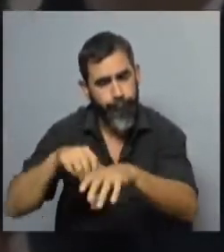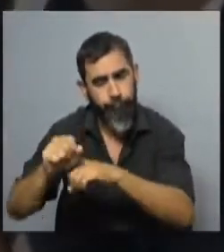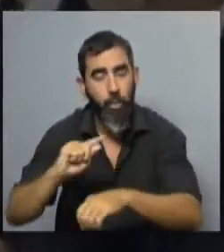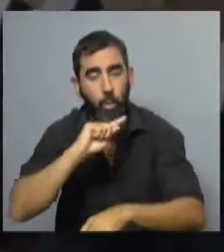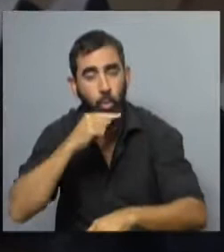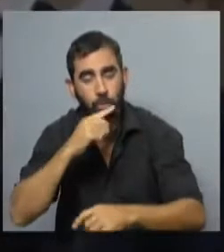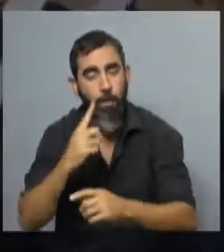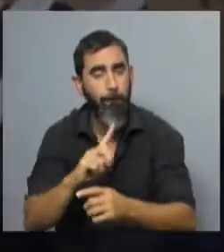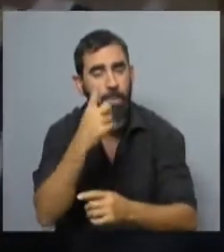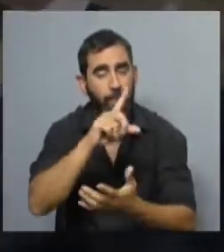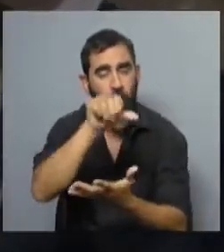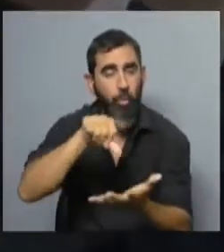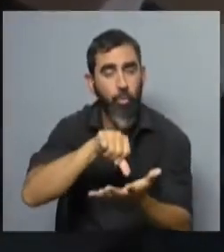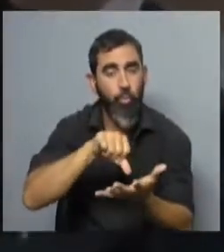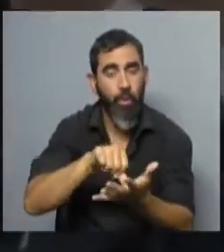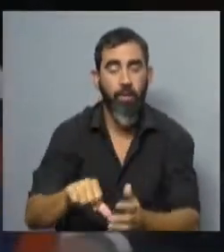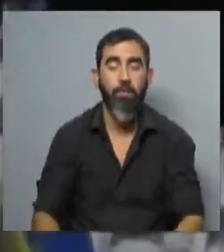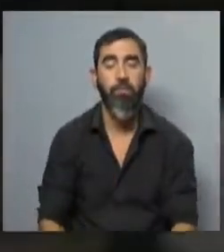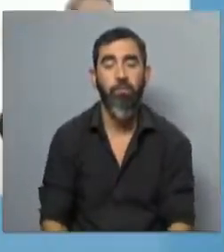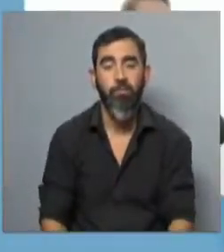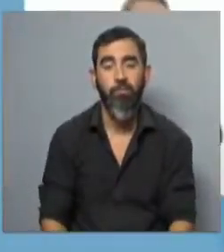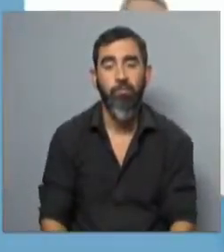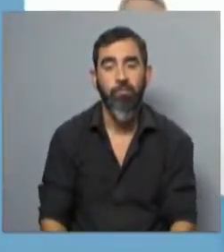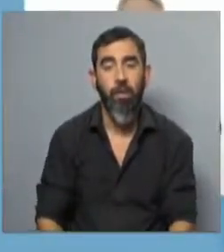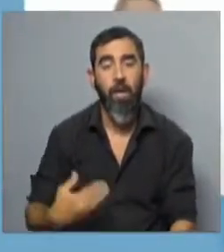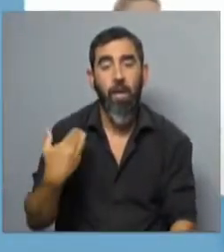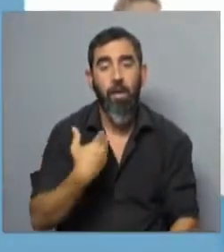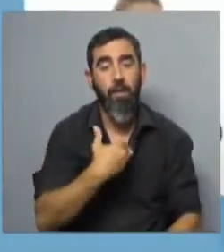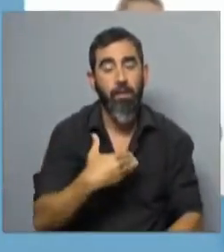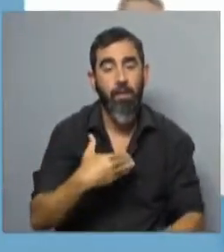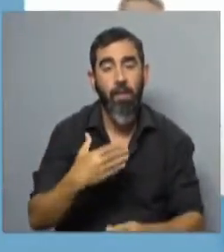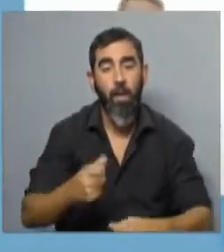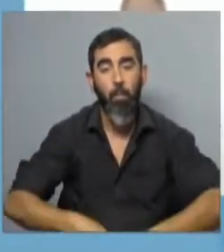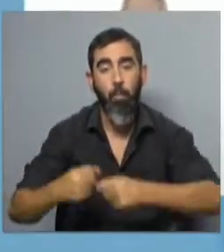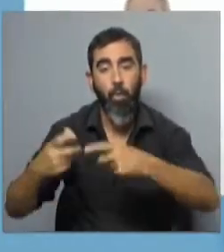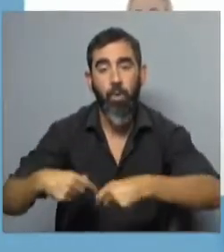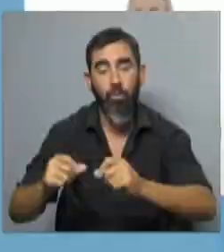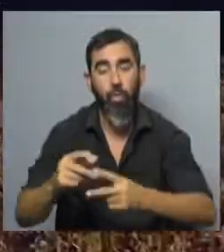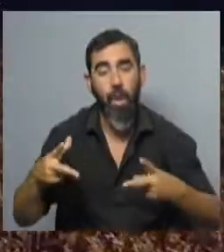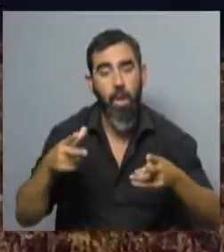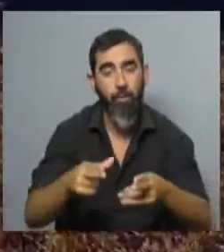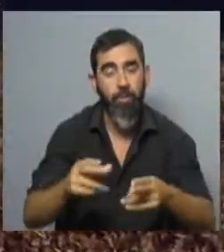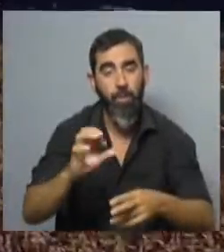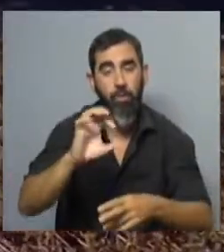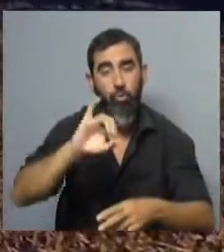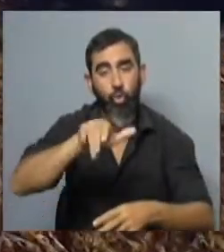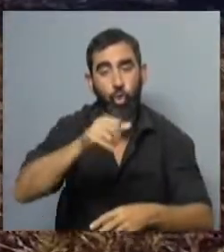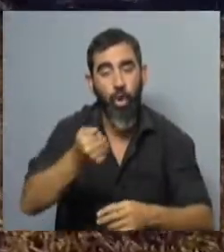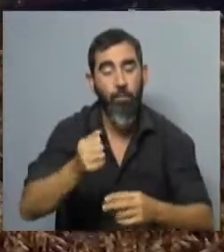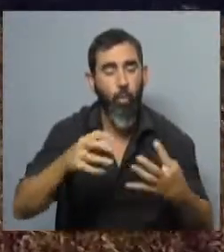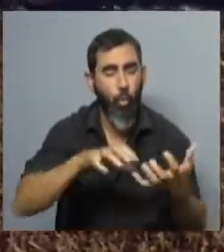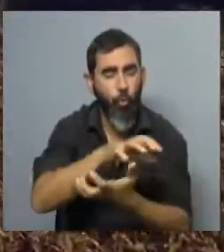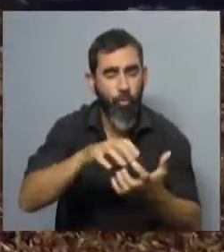a las principales ciudades. Argentina limita exportaciones de derivados de la soja por el conflicto